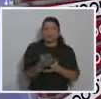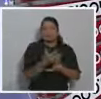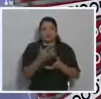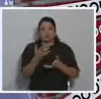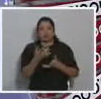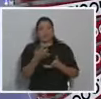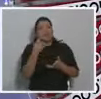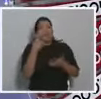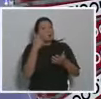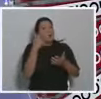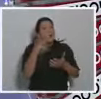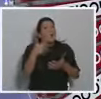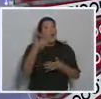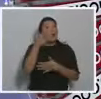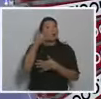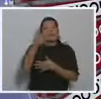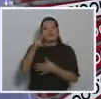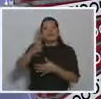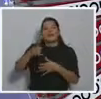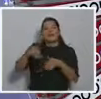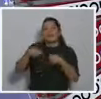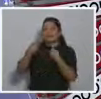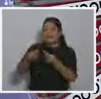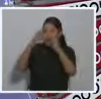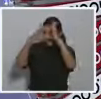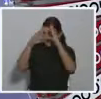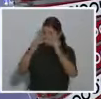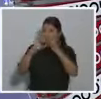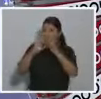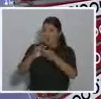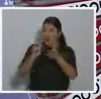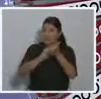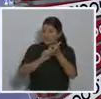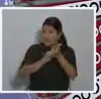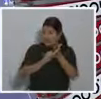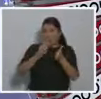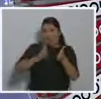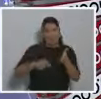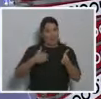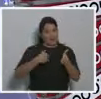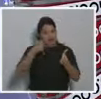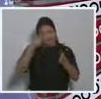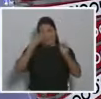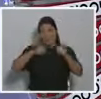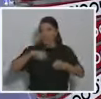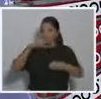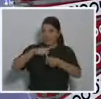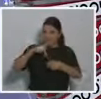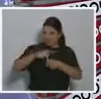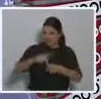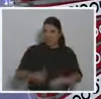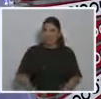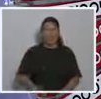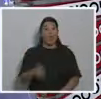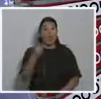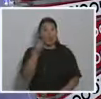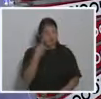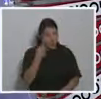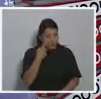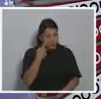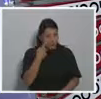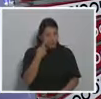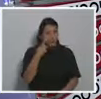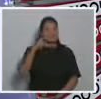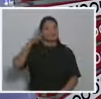tengan, porque necesita dar unos datos de la raspadita para poder participar. ¡Ojo! ¿Sí?